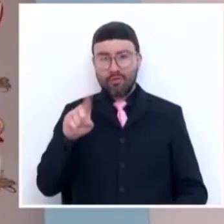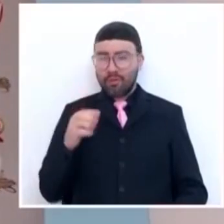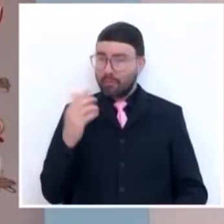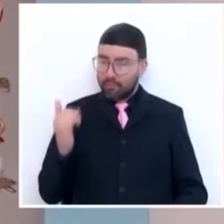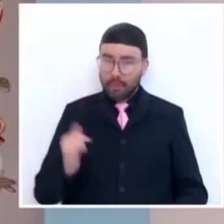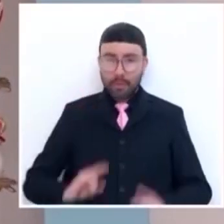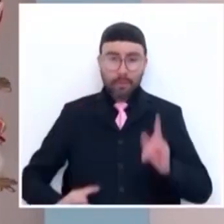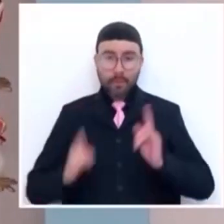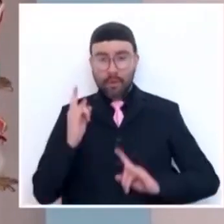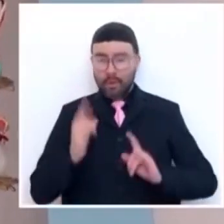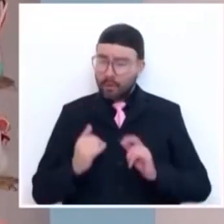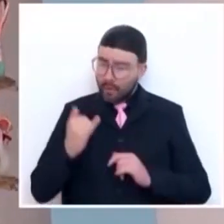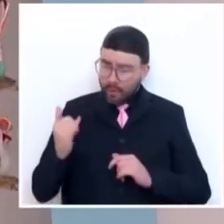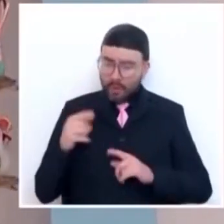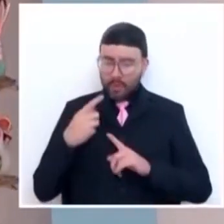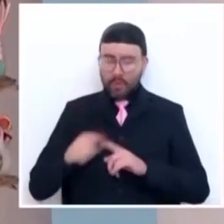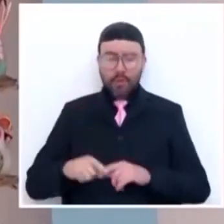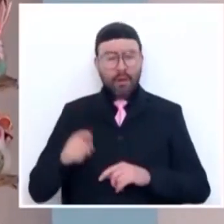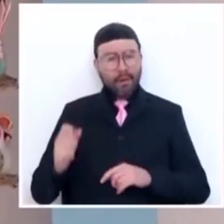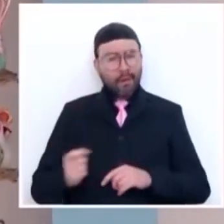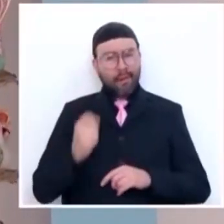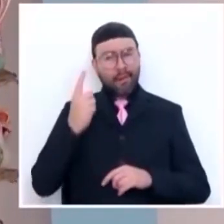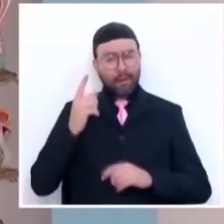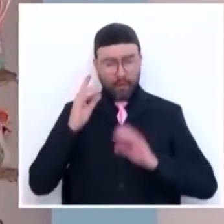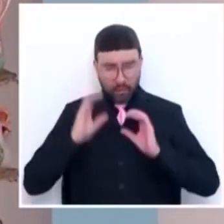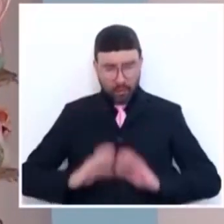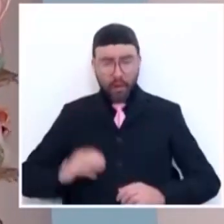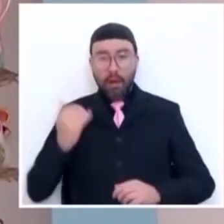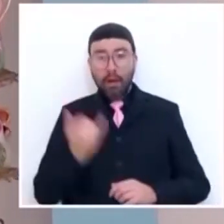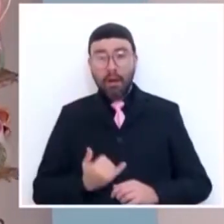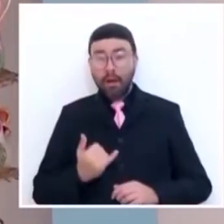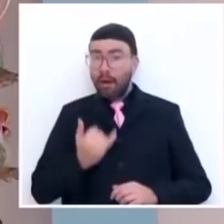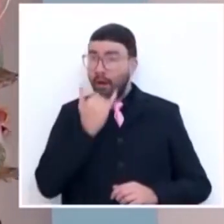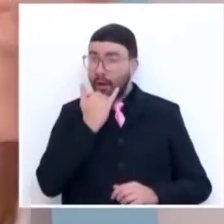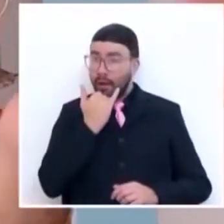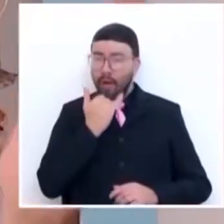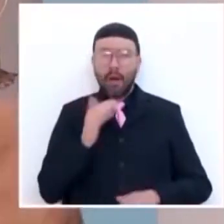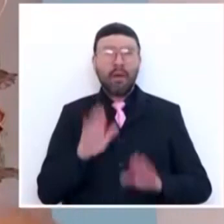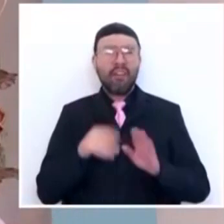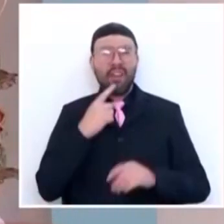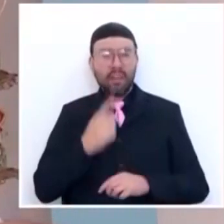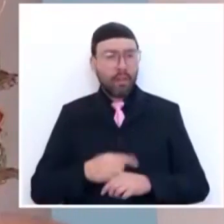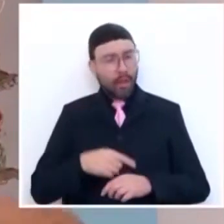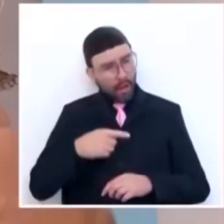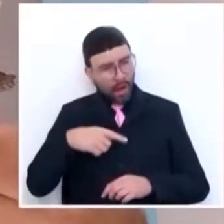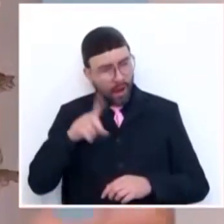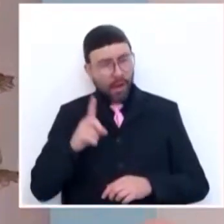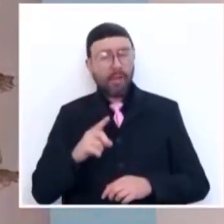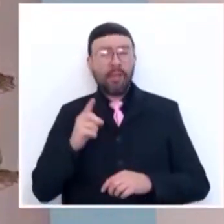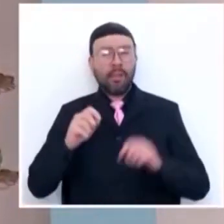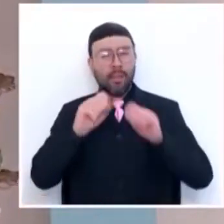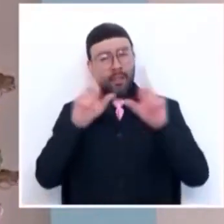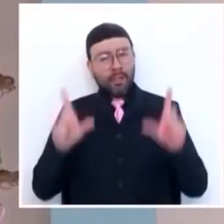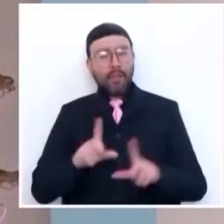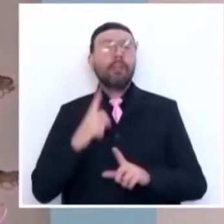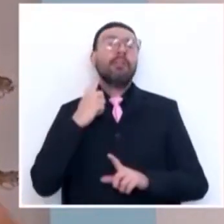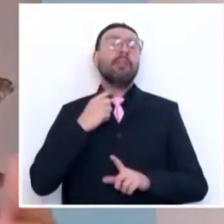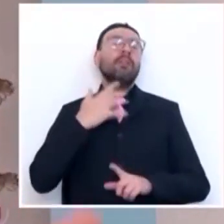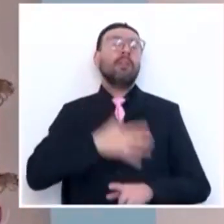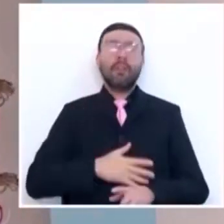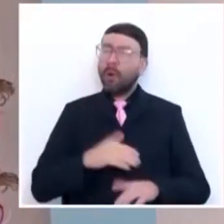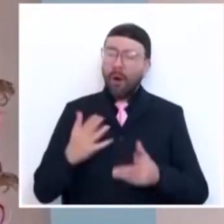para que podamos entender qué es lo que pasa en nuestro organismo. Y porque muchas veces decimos, vaya un examen de tiroides, medición de